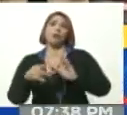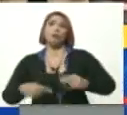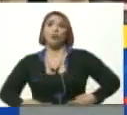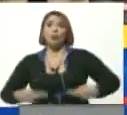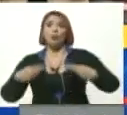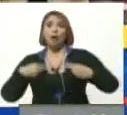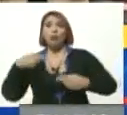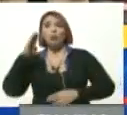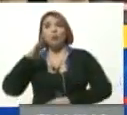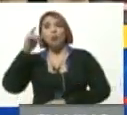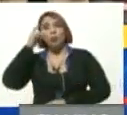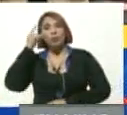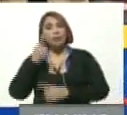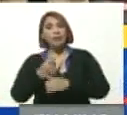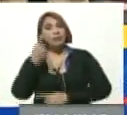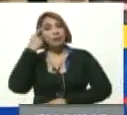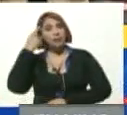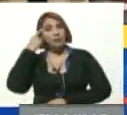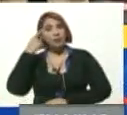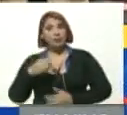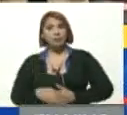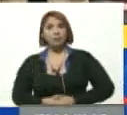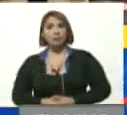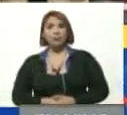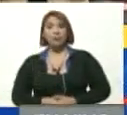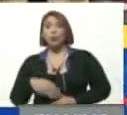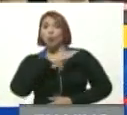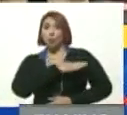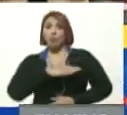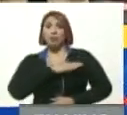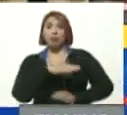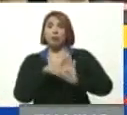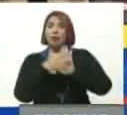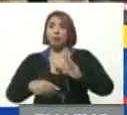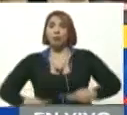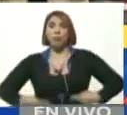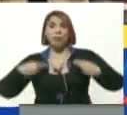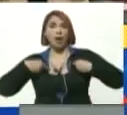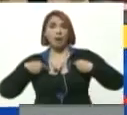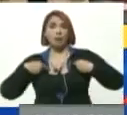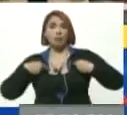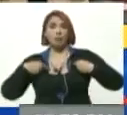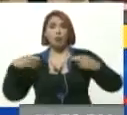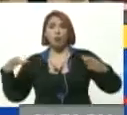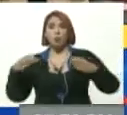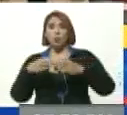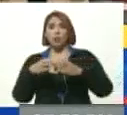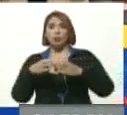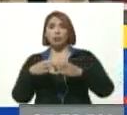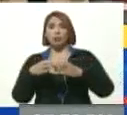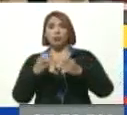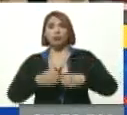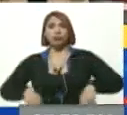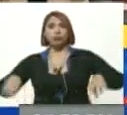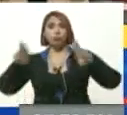debe saber, el Comité de Derechos Humanos de la Organización de Naciones Unidas